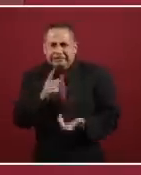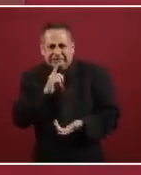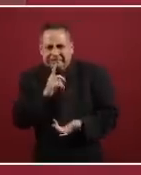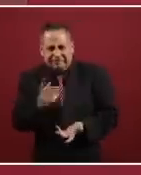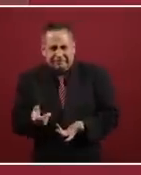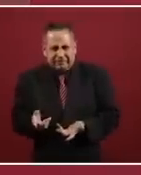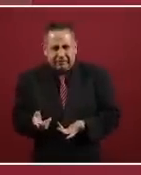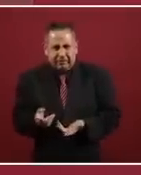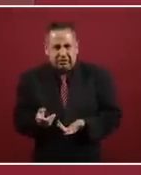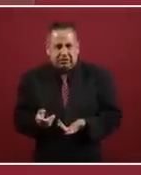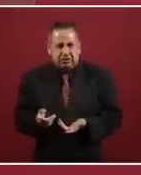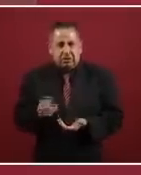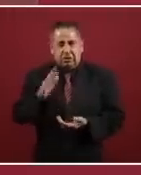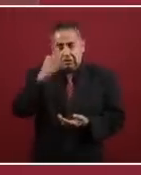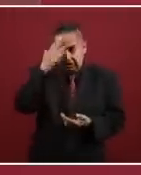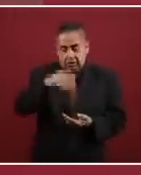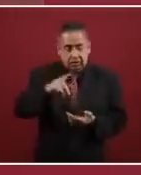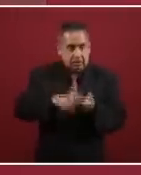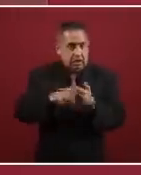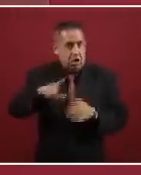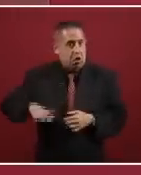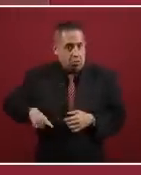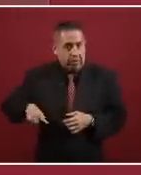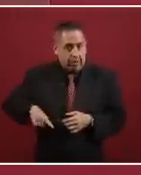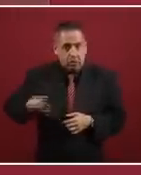¿Saben? Me refiero en el gobierno.